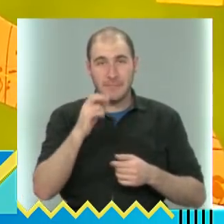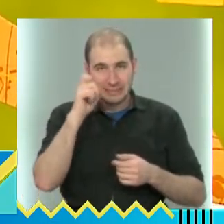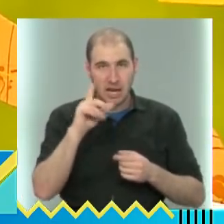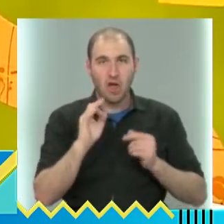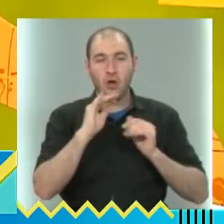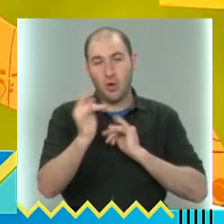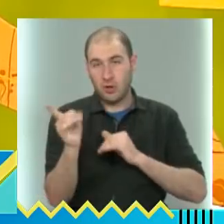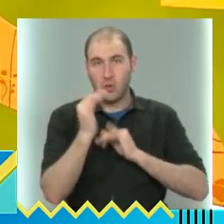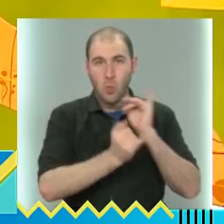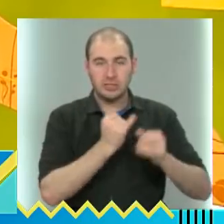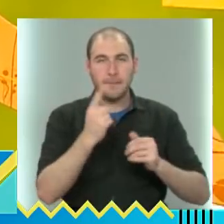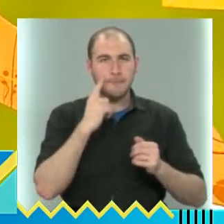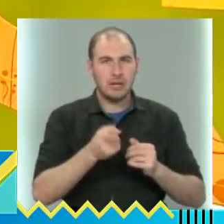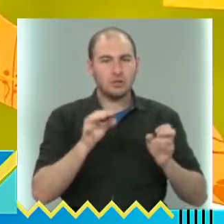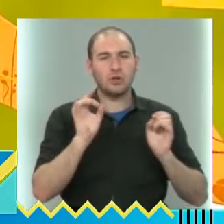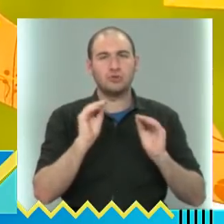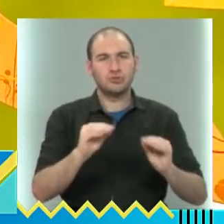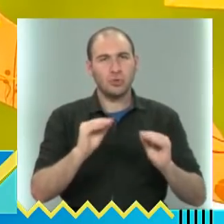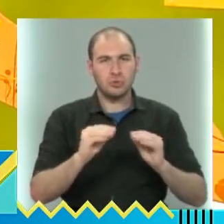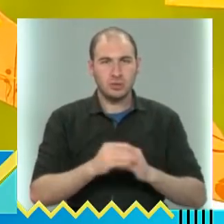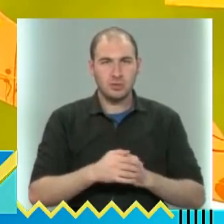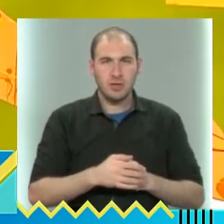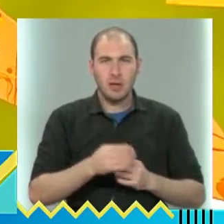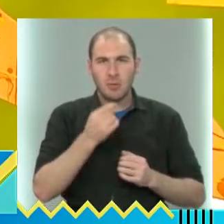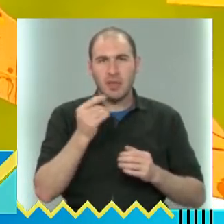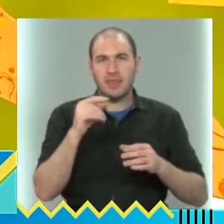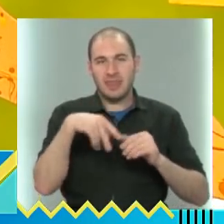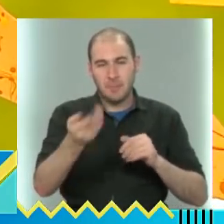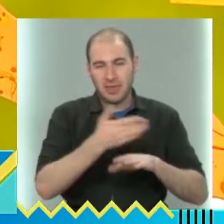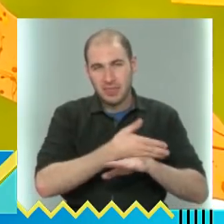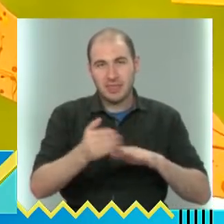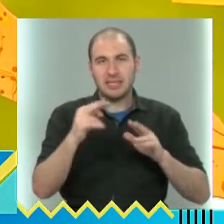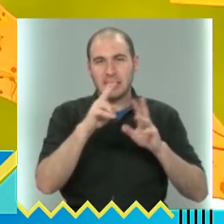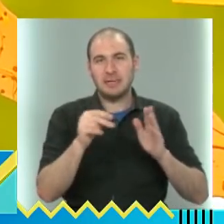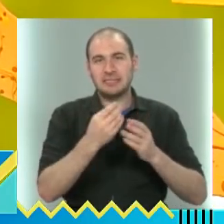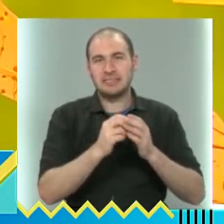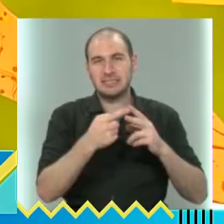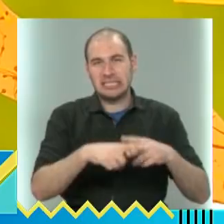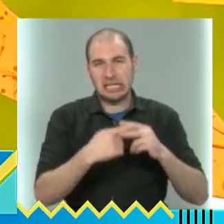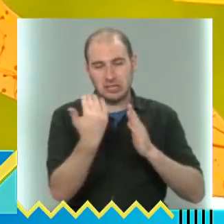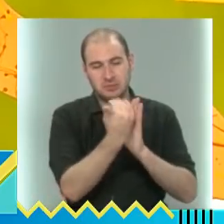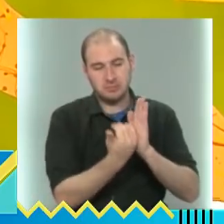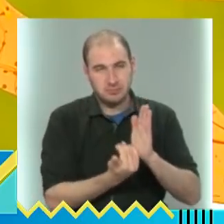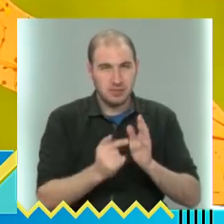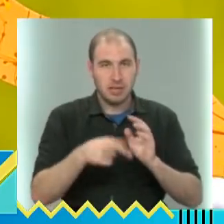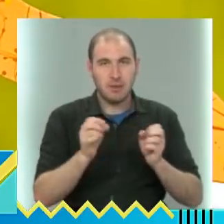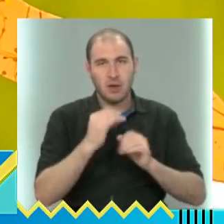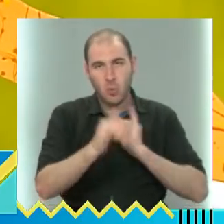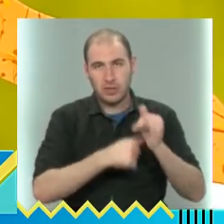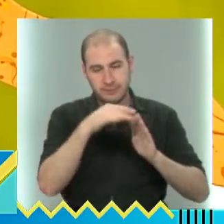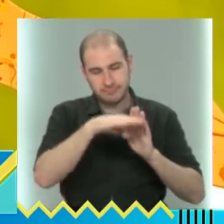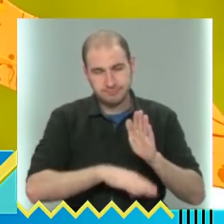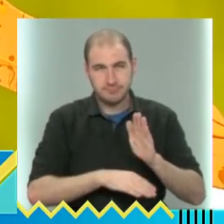el tema de los riesgos de contaminación. Yo no sé si en algún momento vamos a entrar en los aspectos técnicos de la actividad y vamos a tener tiempo de explayarnos en